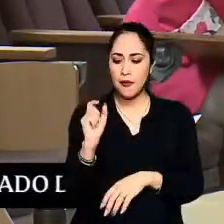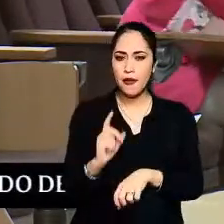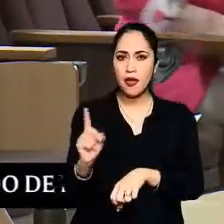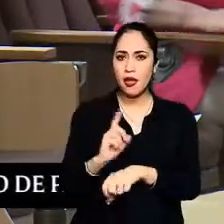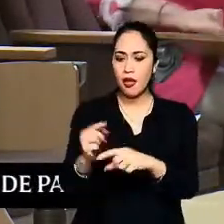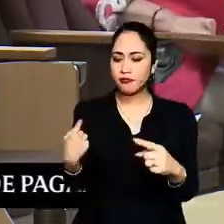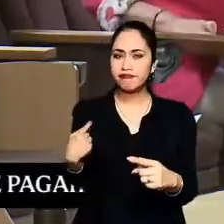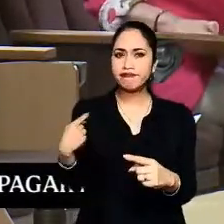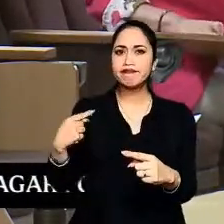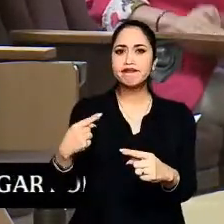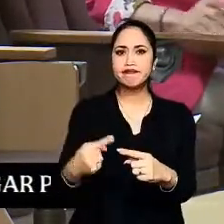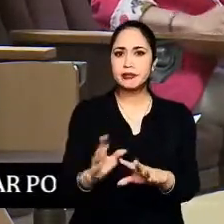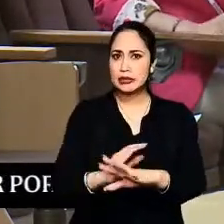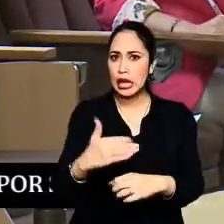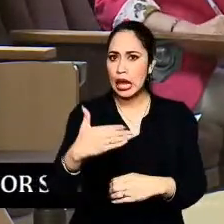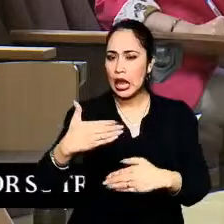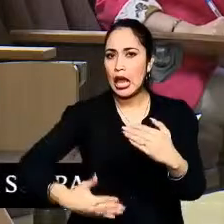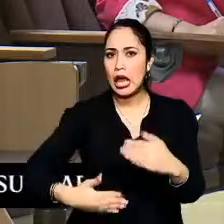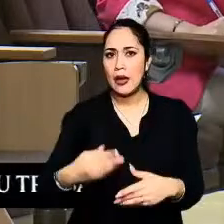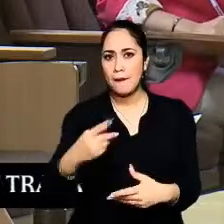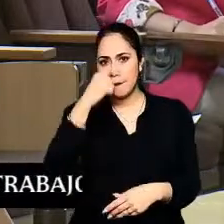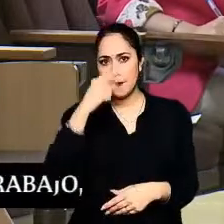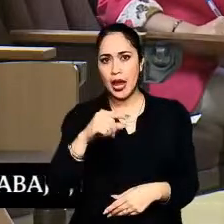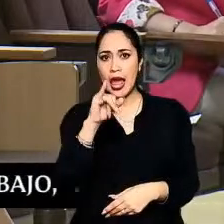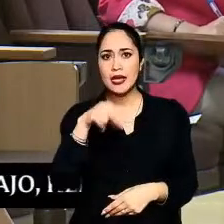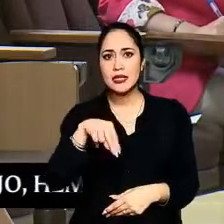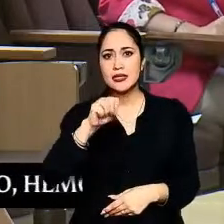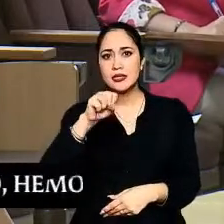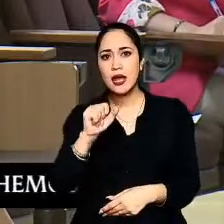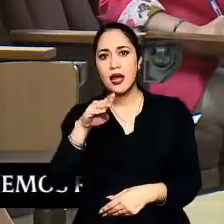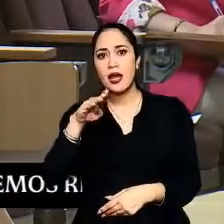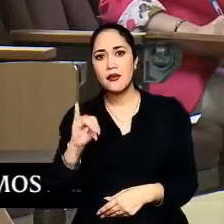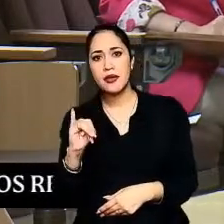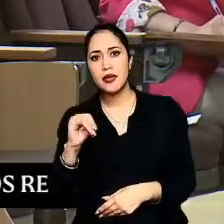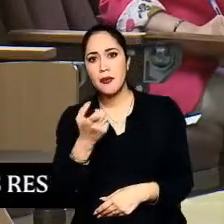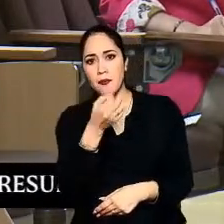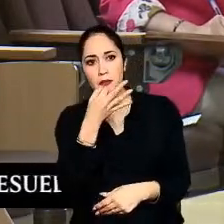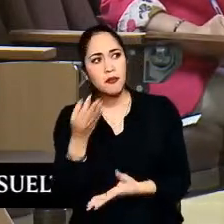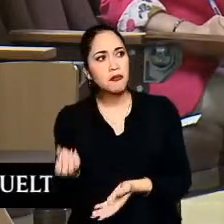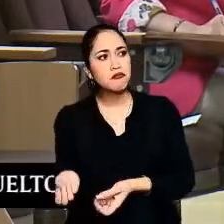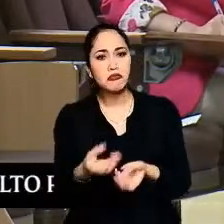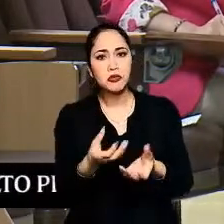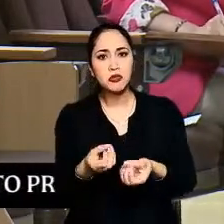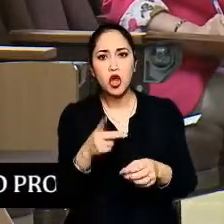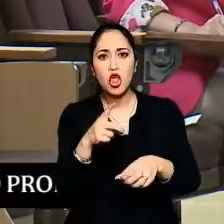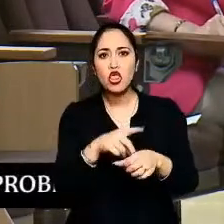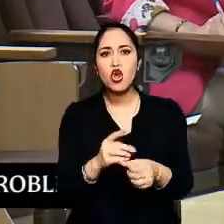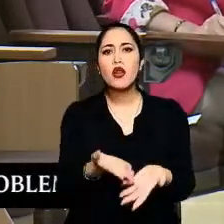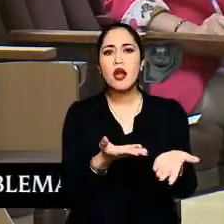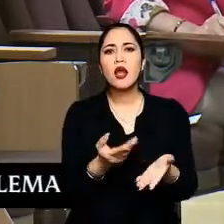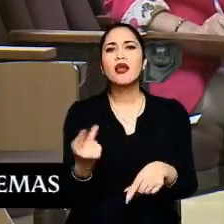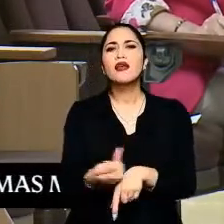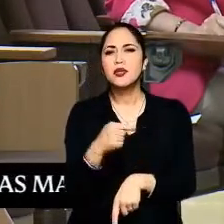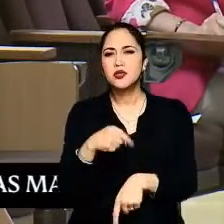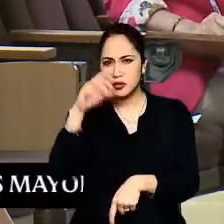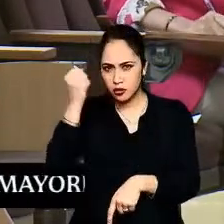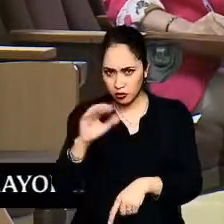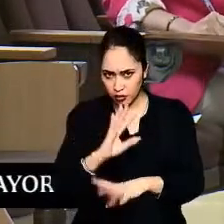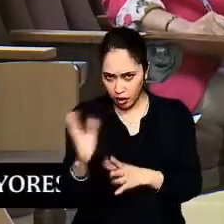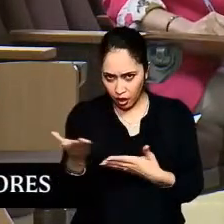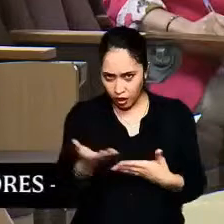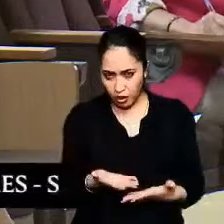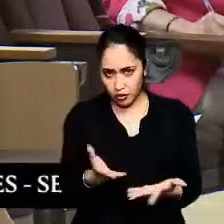que llegaran los medicamentos que va a donar el Insabi acá a la entidad, saber qué pasa con ellos y cuándo ya estarán en Sinaloa.